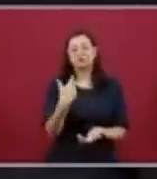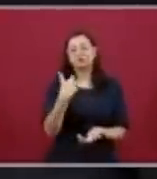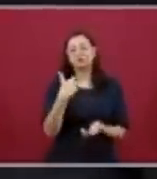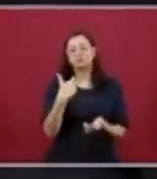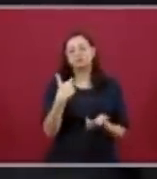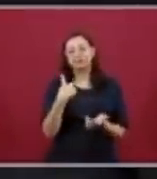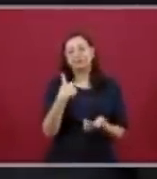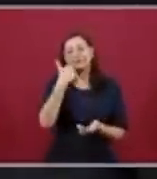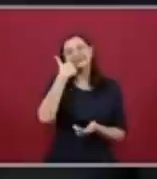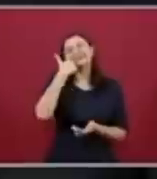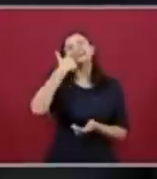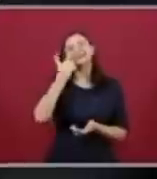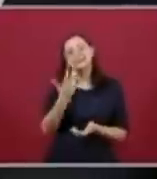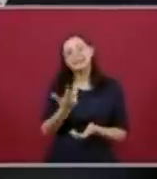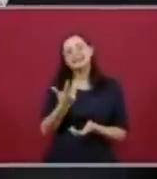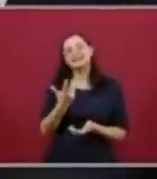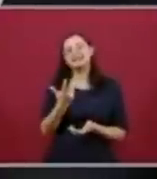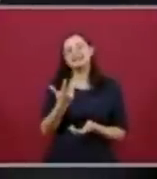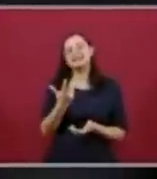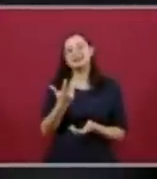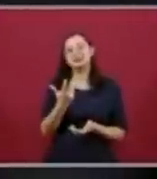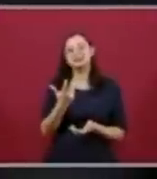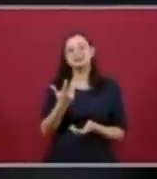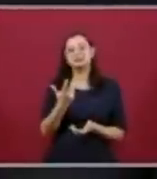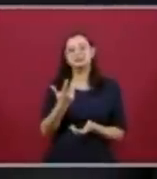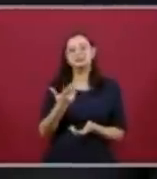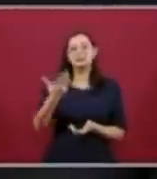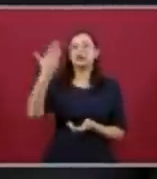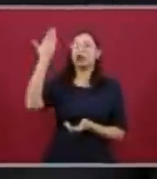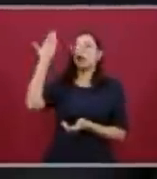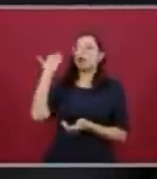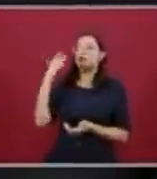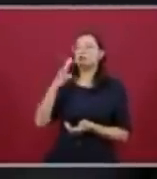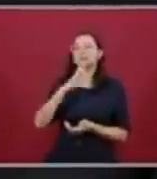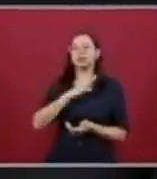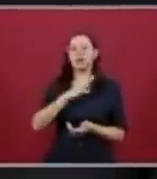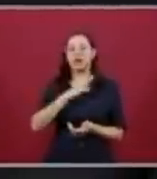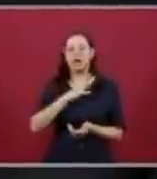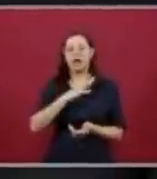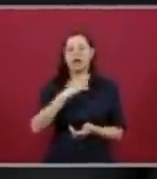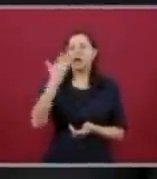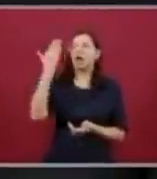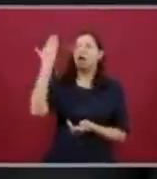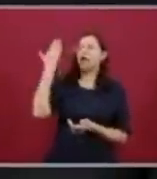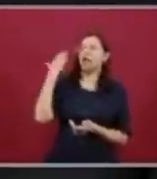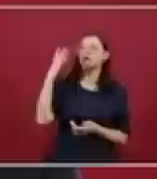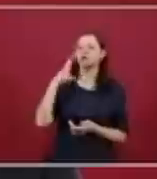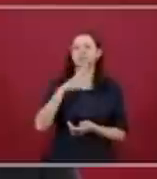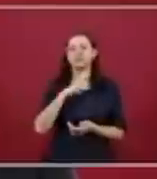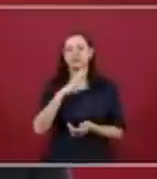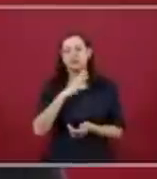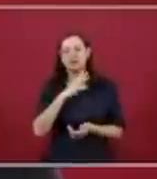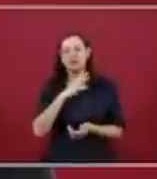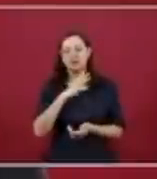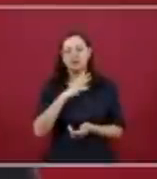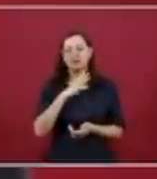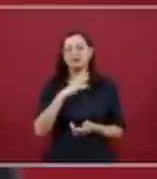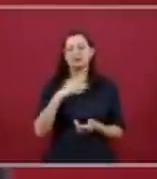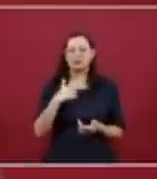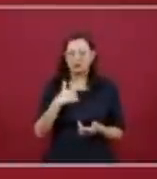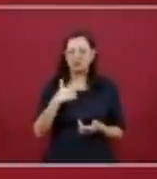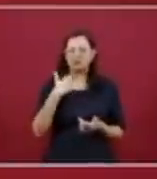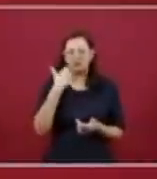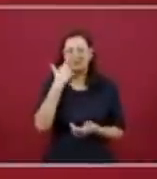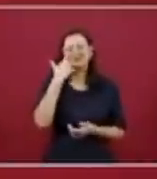decir que existía, que imperaba, que había. Me gustaría